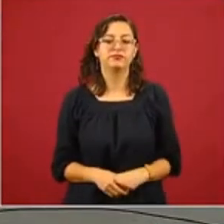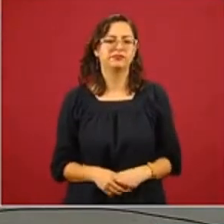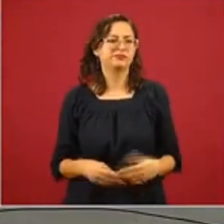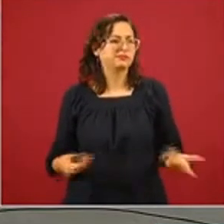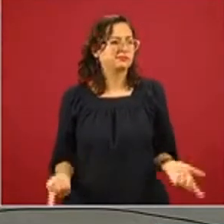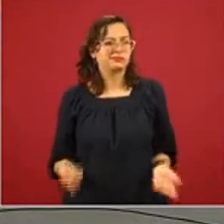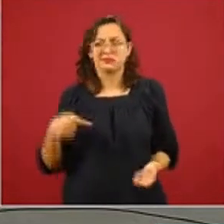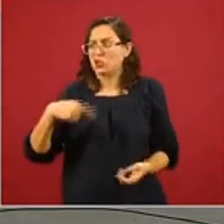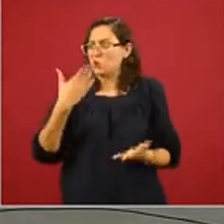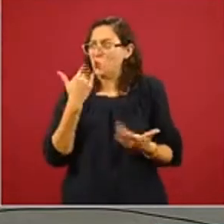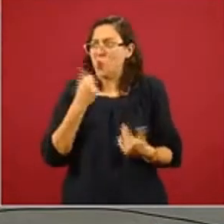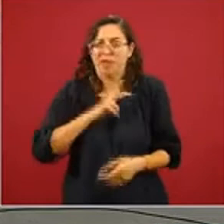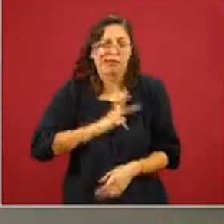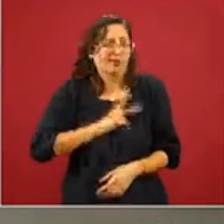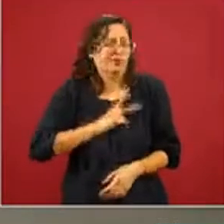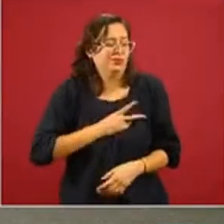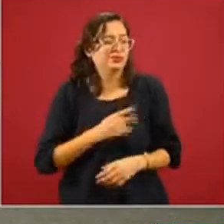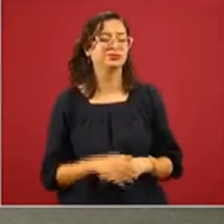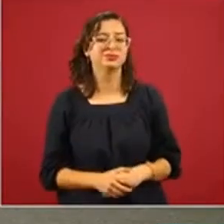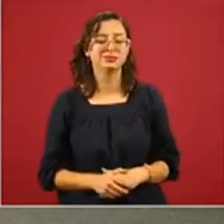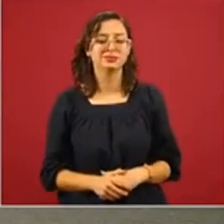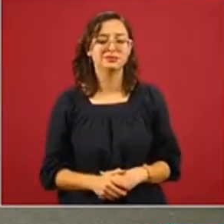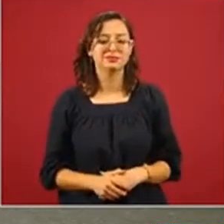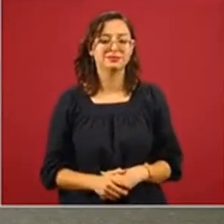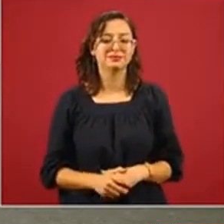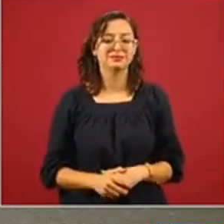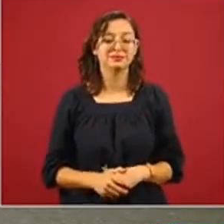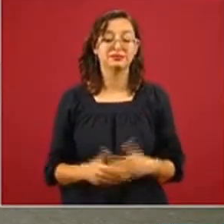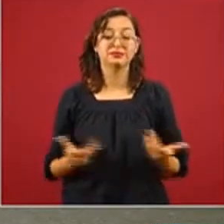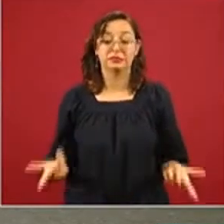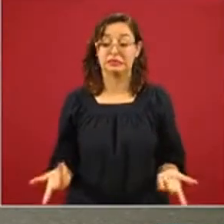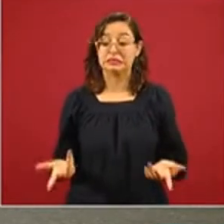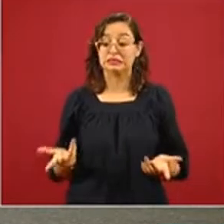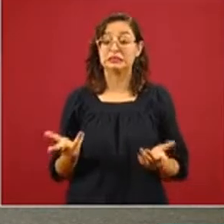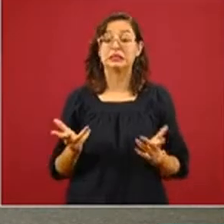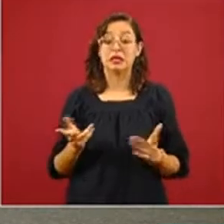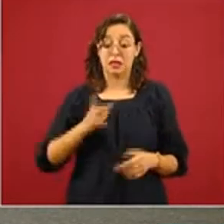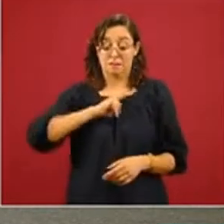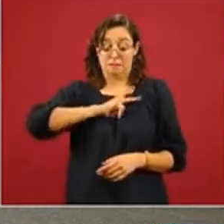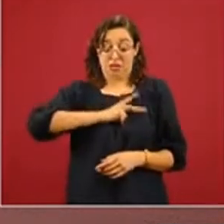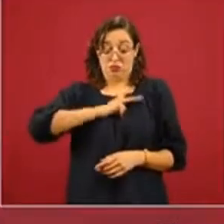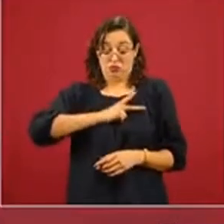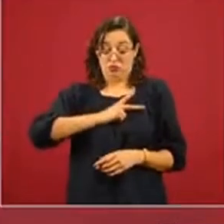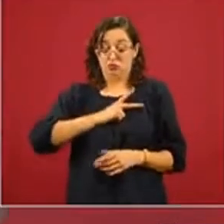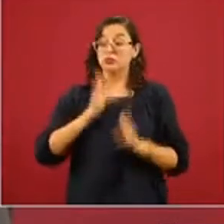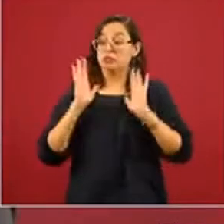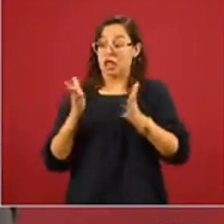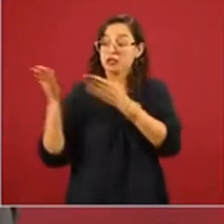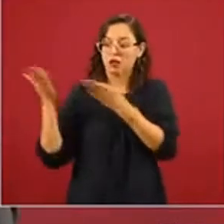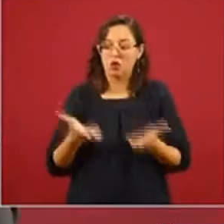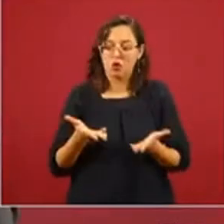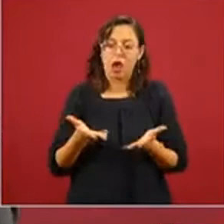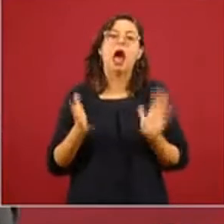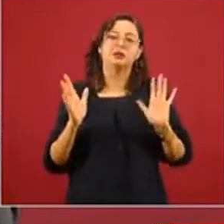cuando no teníamos contagios aquí. Entonces hay que cerrar cuando ya hay algo que detener, que son los